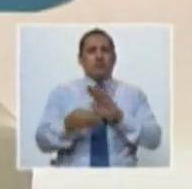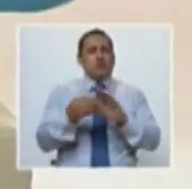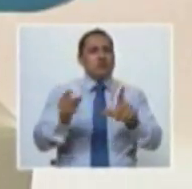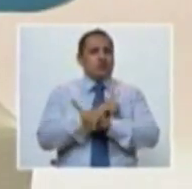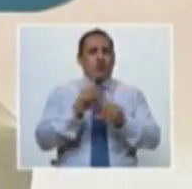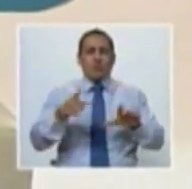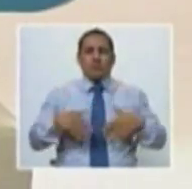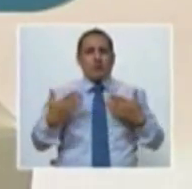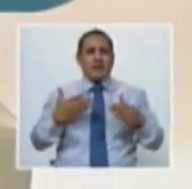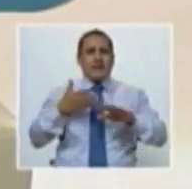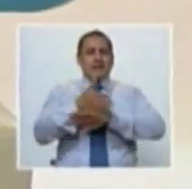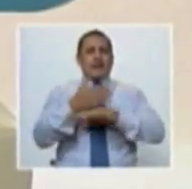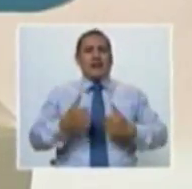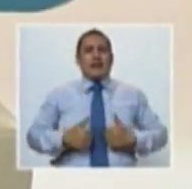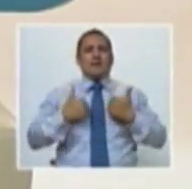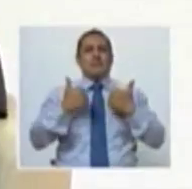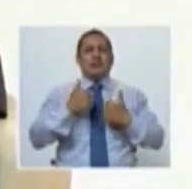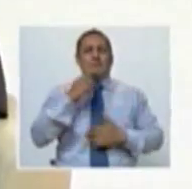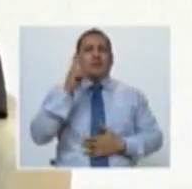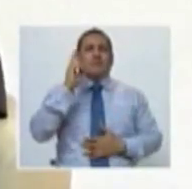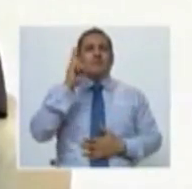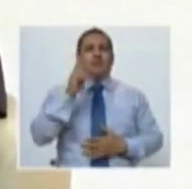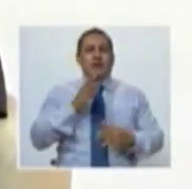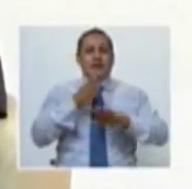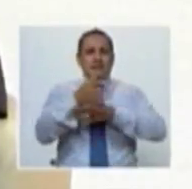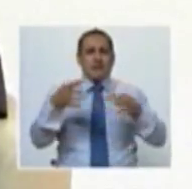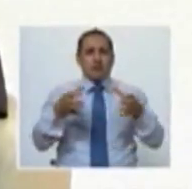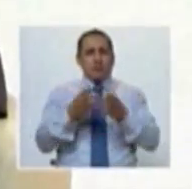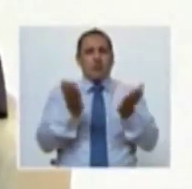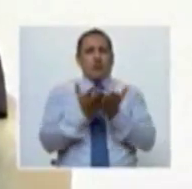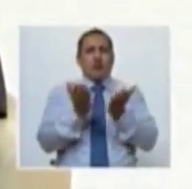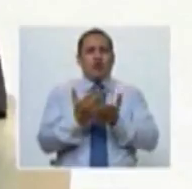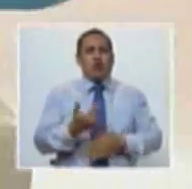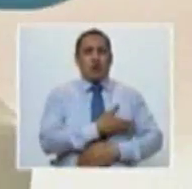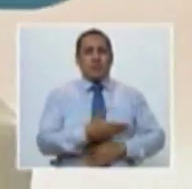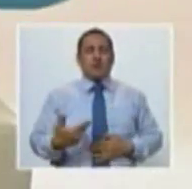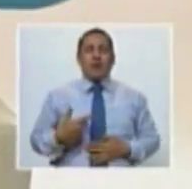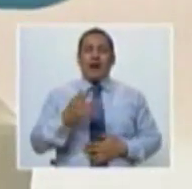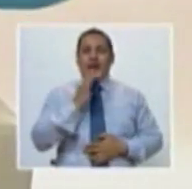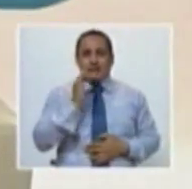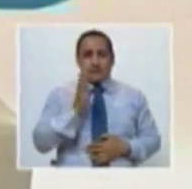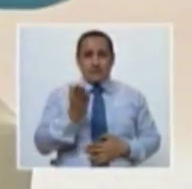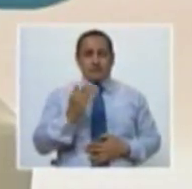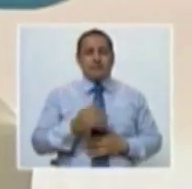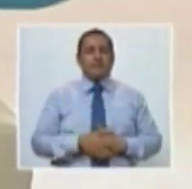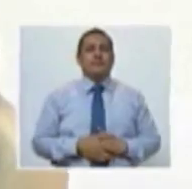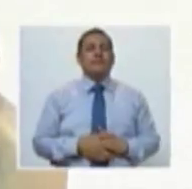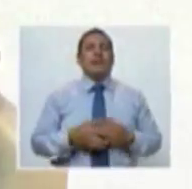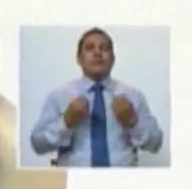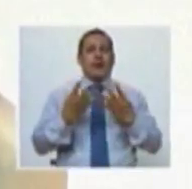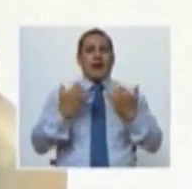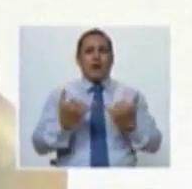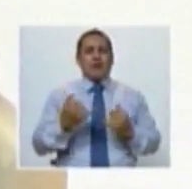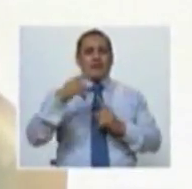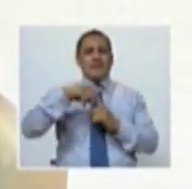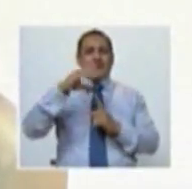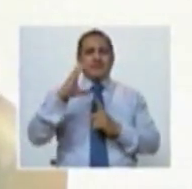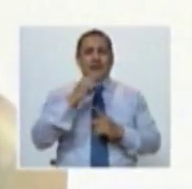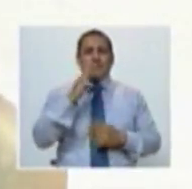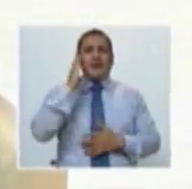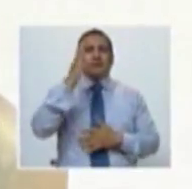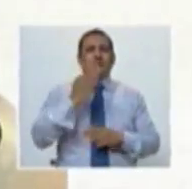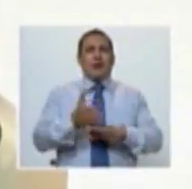pueden siquiera postular para ser profesores de los colegios públicos. ¿Es así? En efecto, el Tribunal Constitucional ha